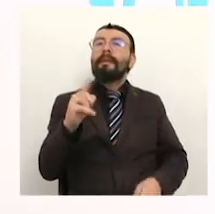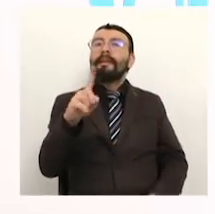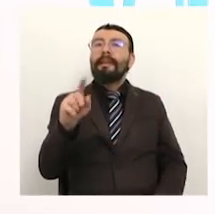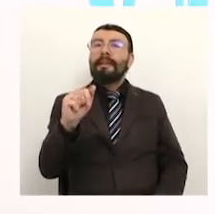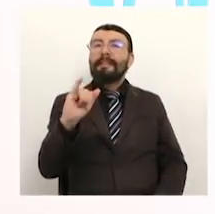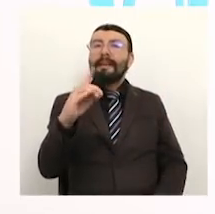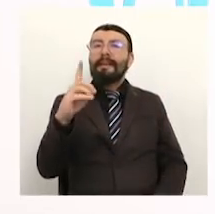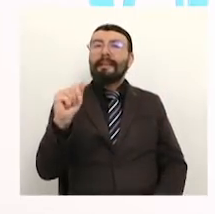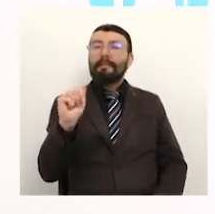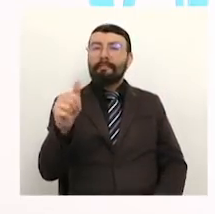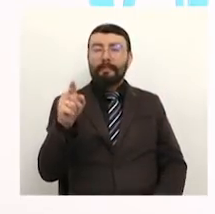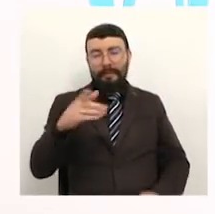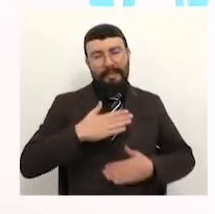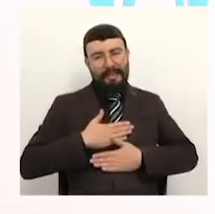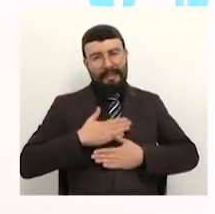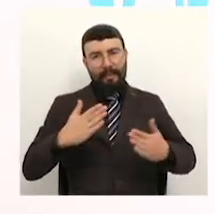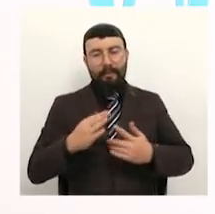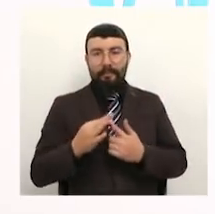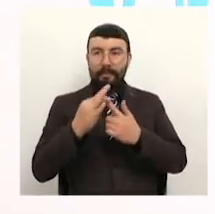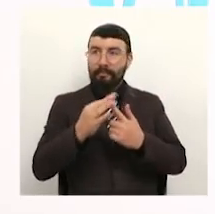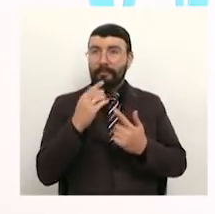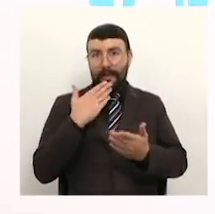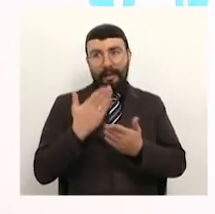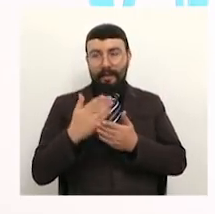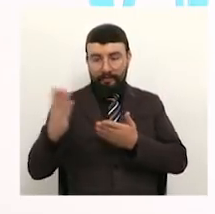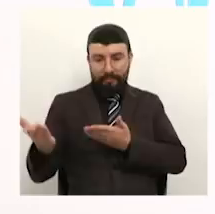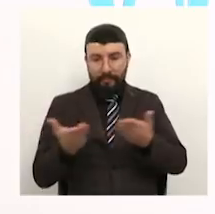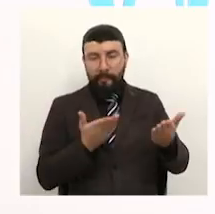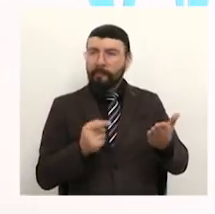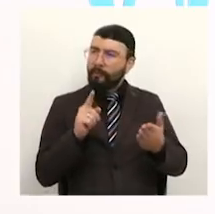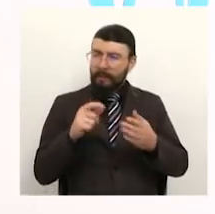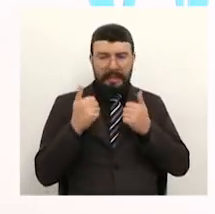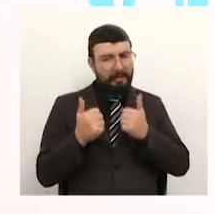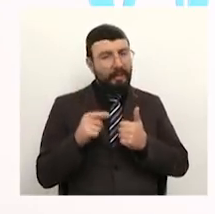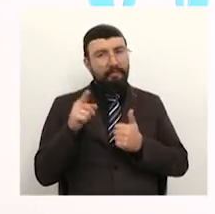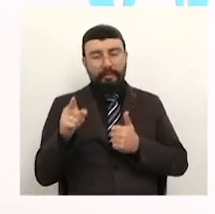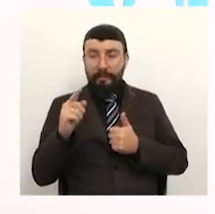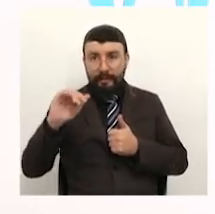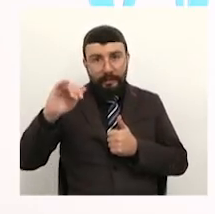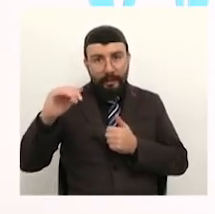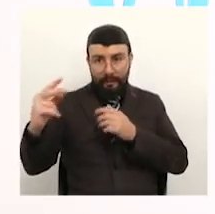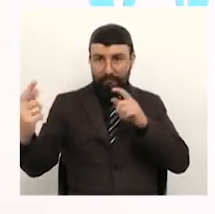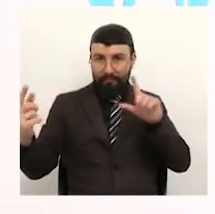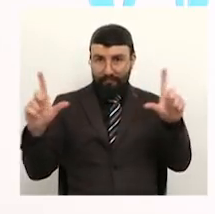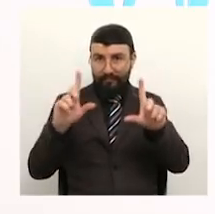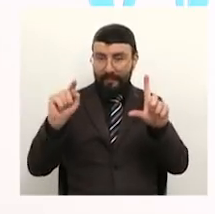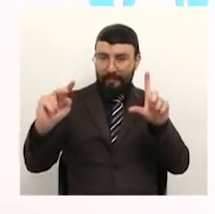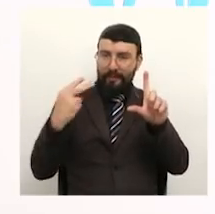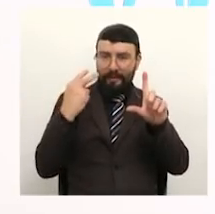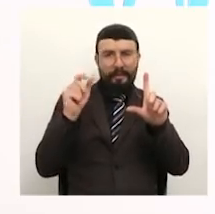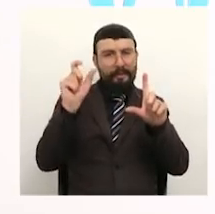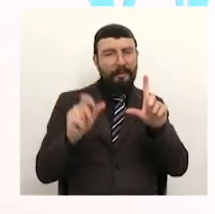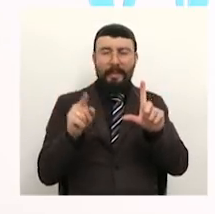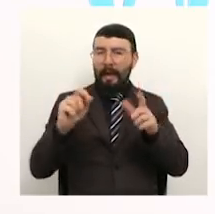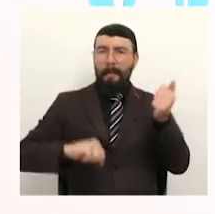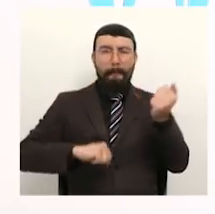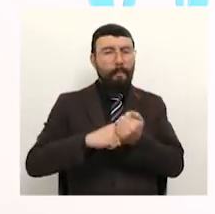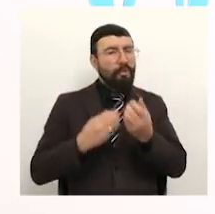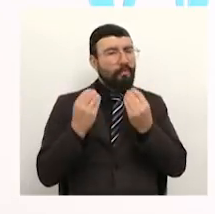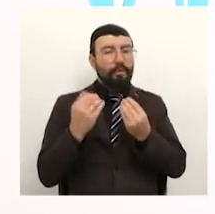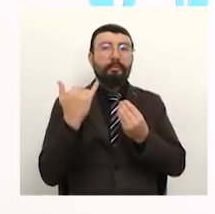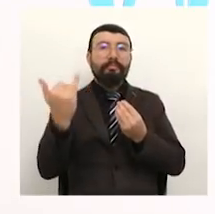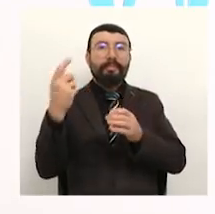muy especial gracias por su sintonía qué gran televidente eres una persona que nos ha apoyado muchísimo de caramanta y que